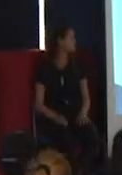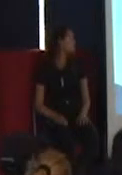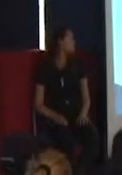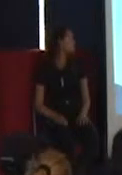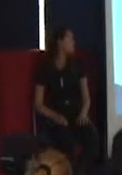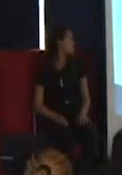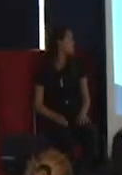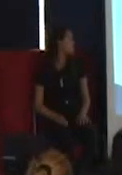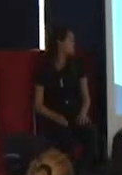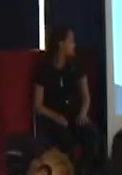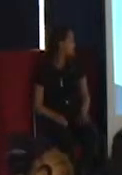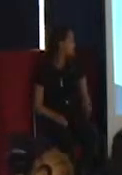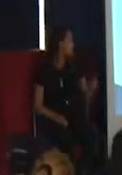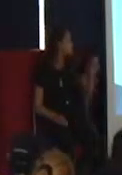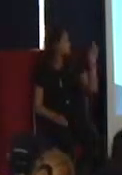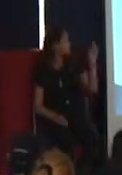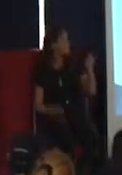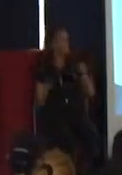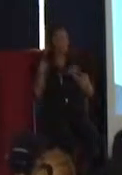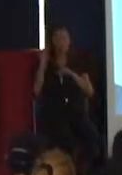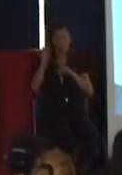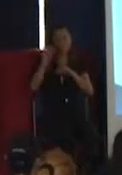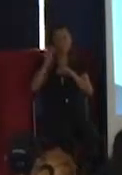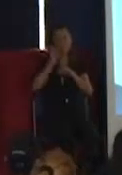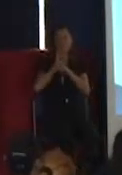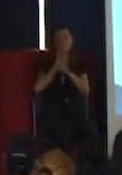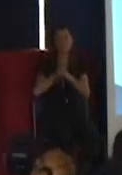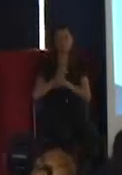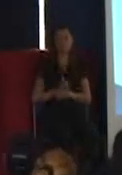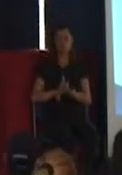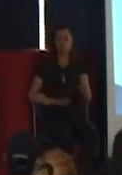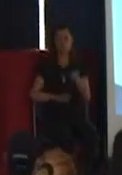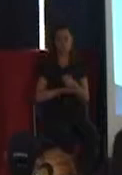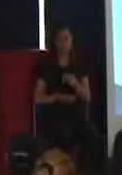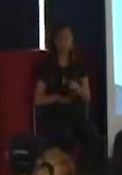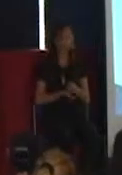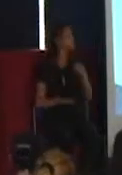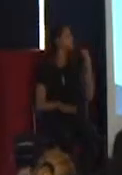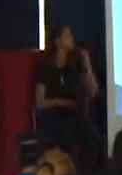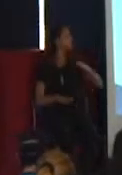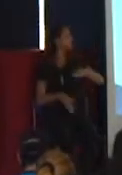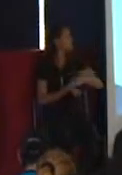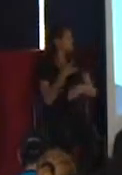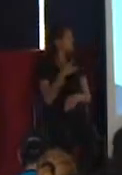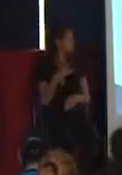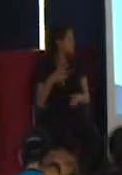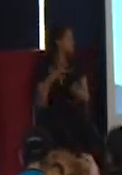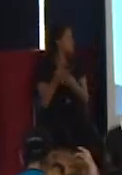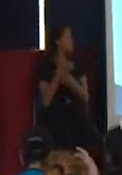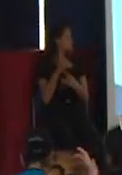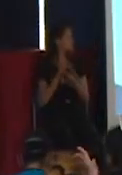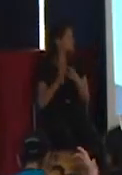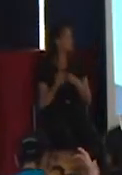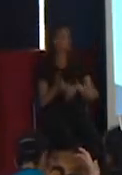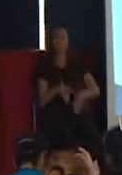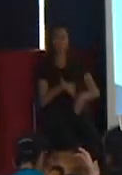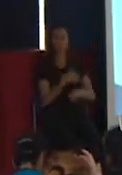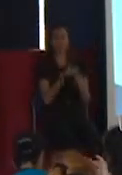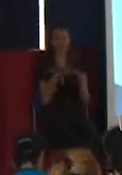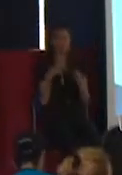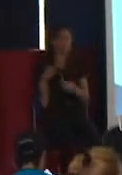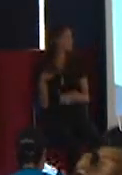el siguiente, tenemos estas instituciones básicas, ¿sí?, Ministerio de Salud y Protección Social, Ministerio de